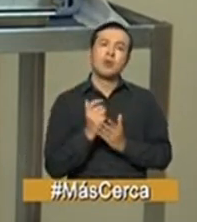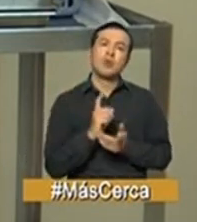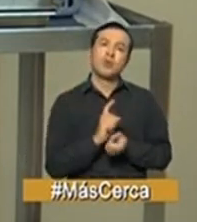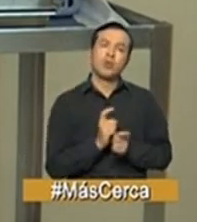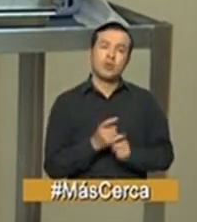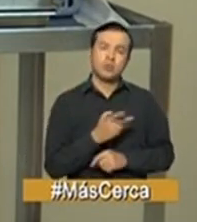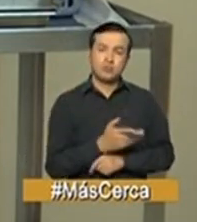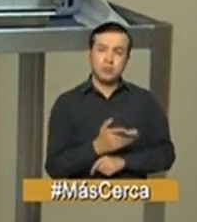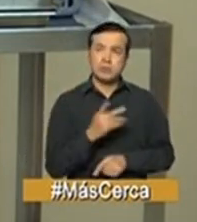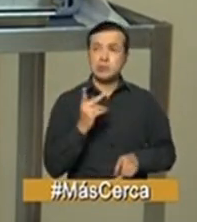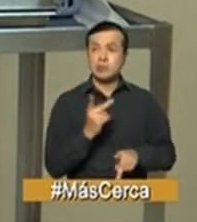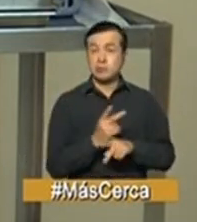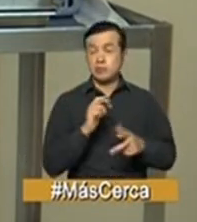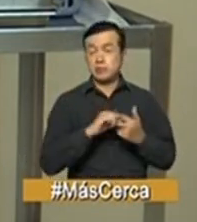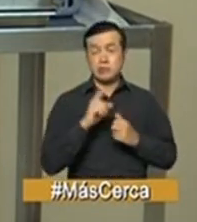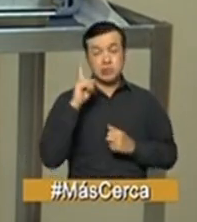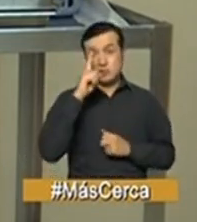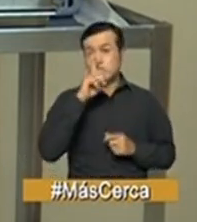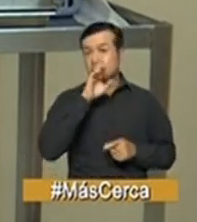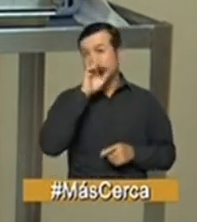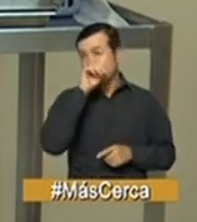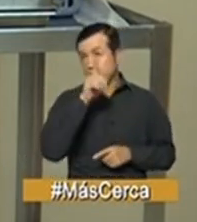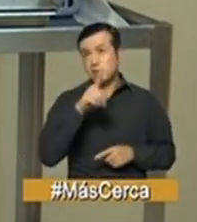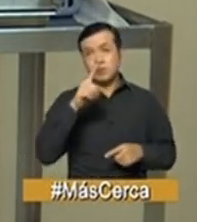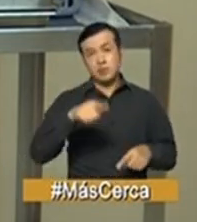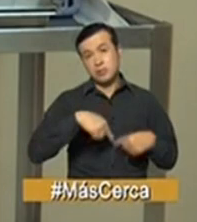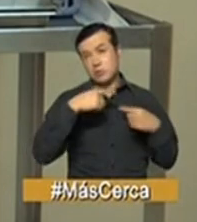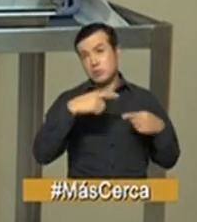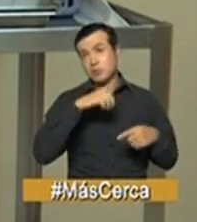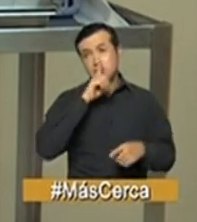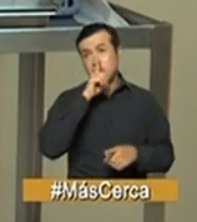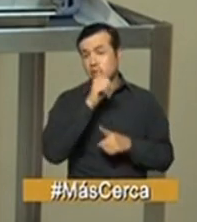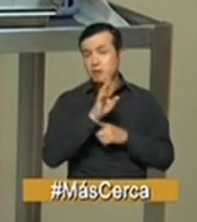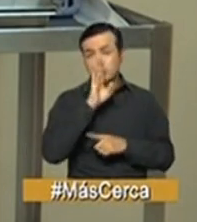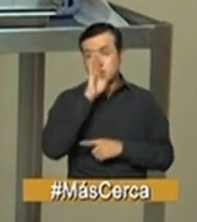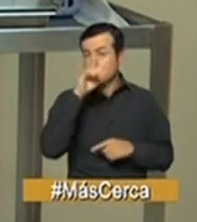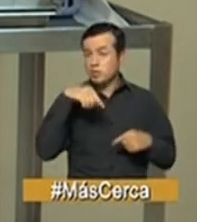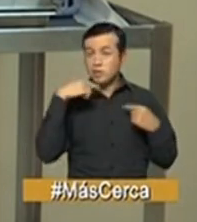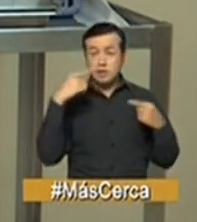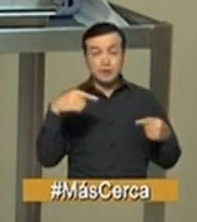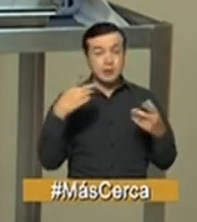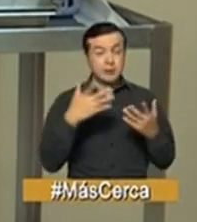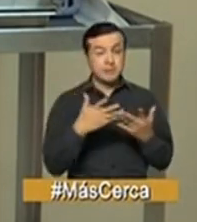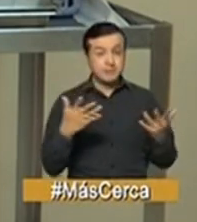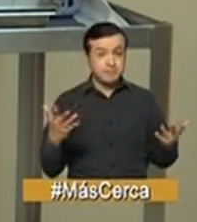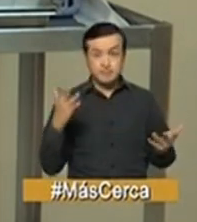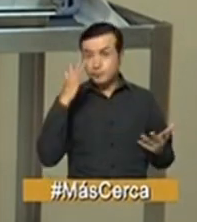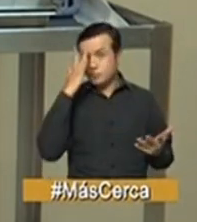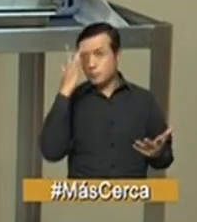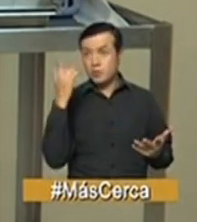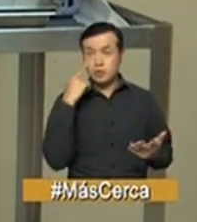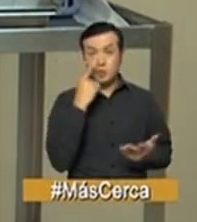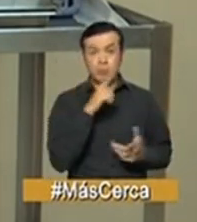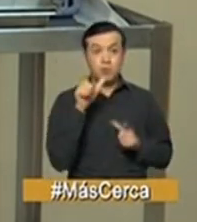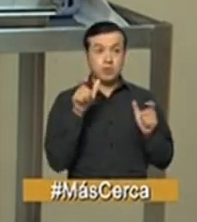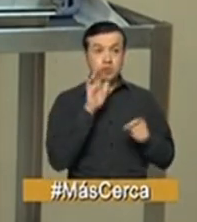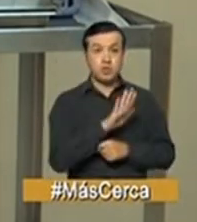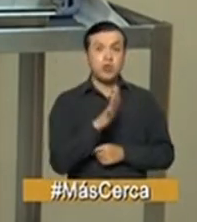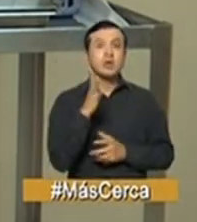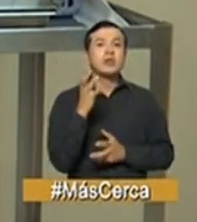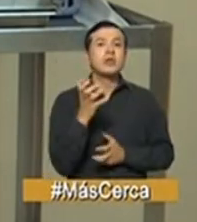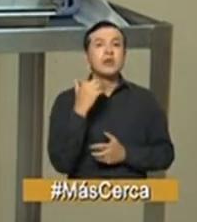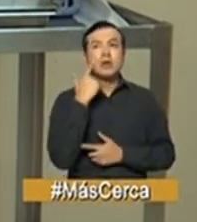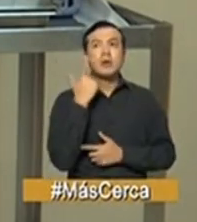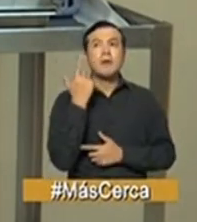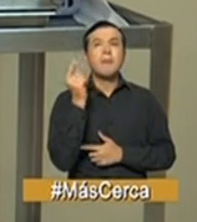calificado se ven todos los días en la consulta de todos los cirujanos plásticos, porque las personas buscan